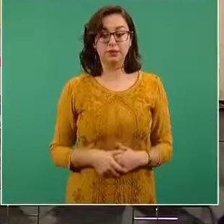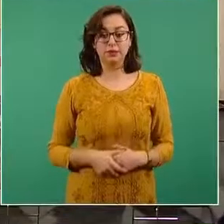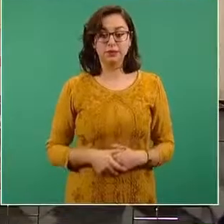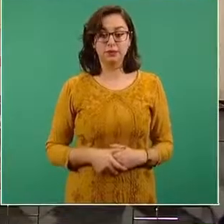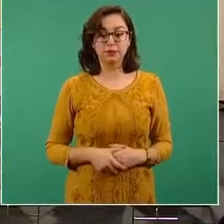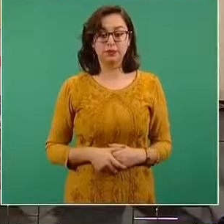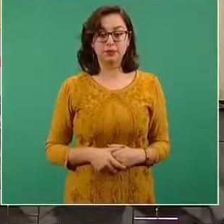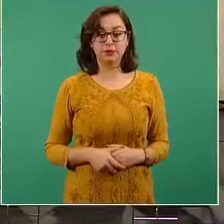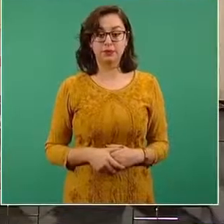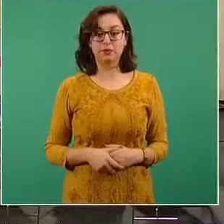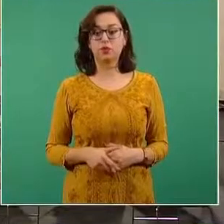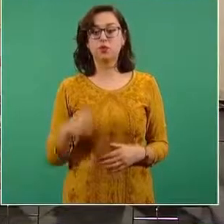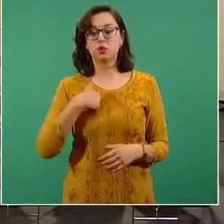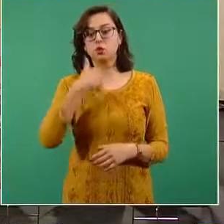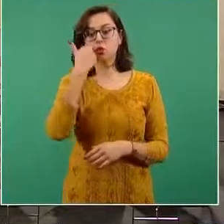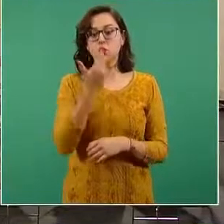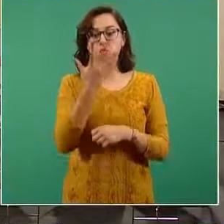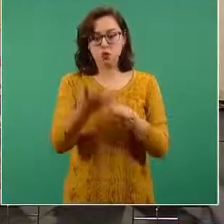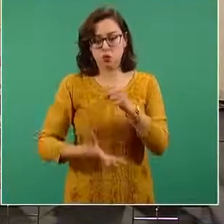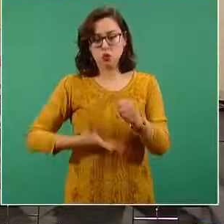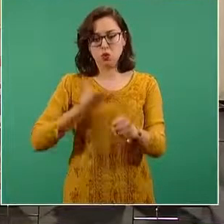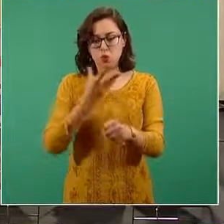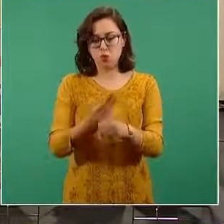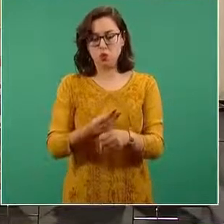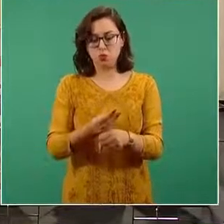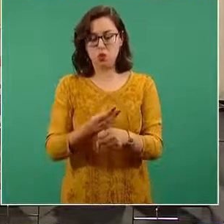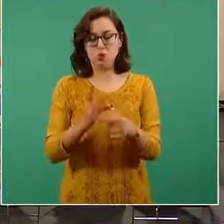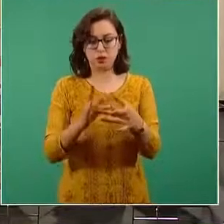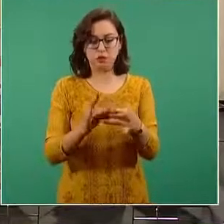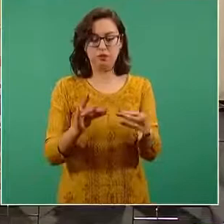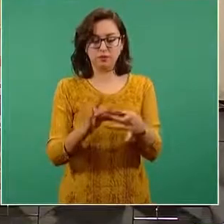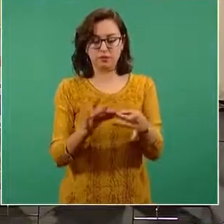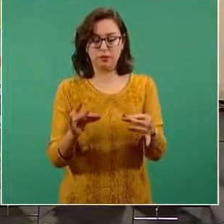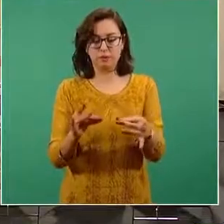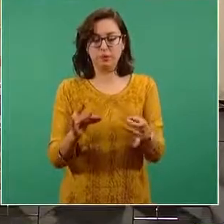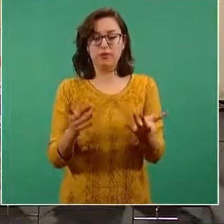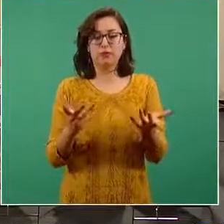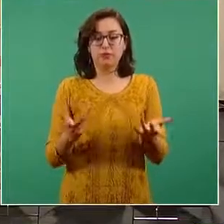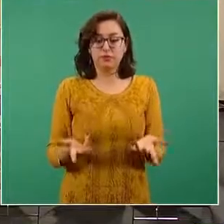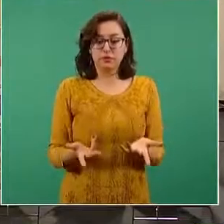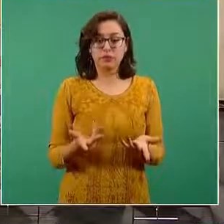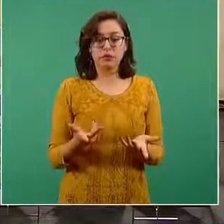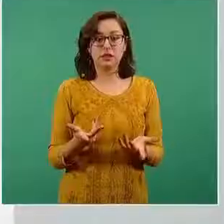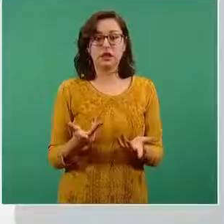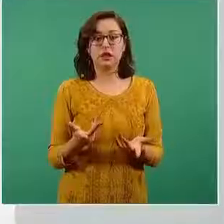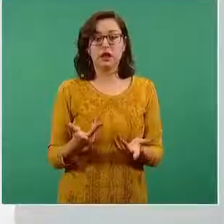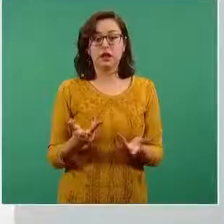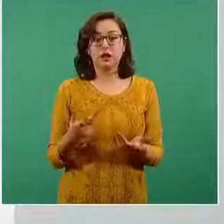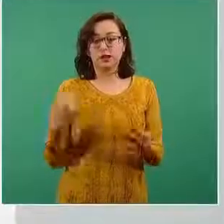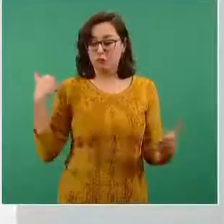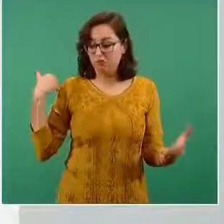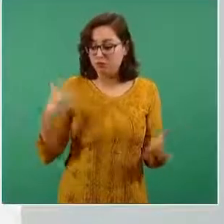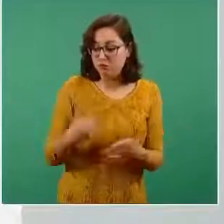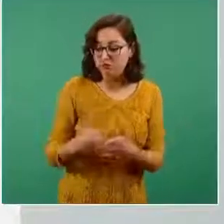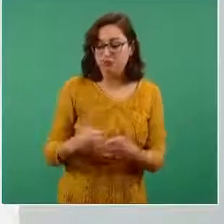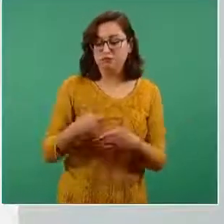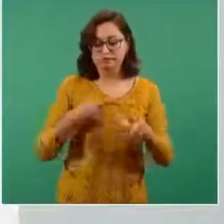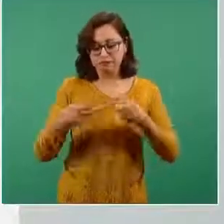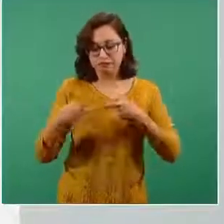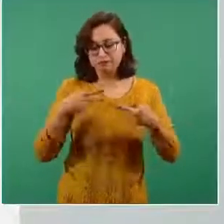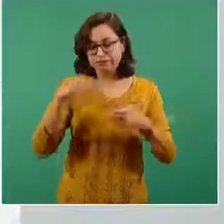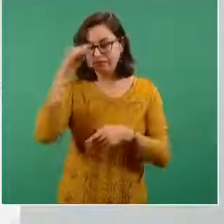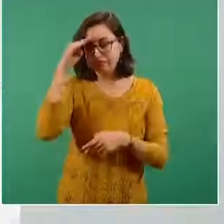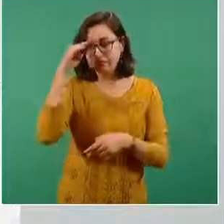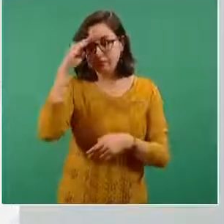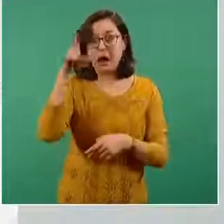Y en complemento también me gustaría comentar que justo otra de las actividades que se está llevando a cabo, no solo en